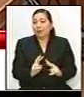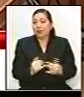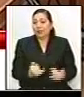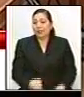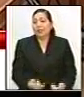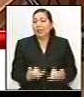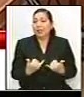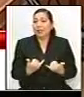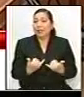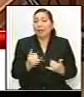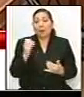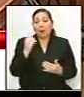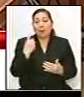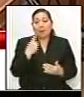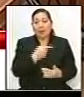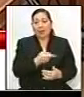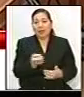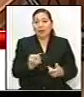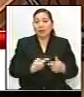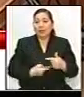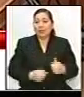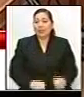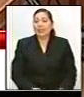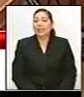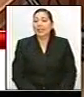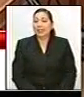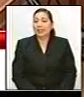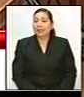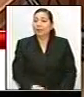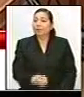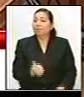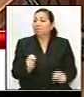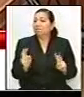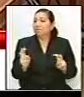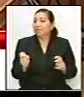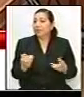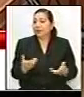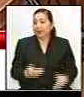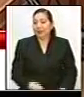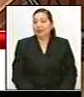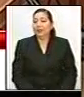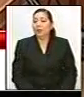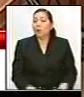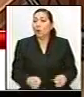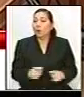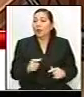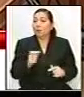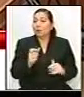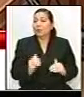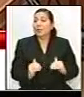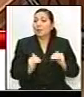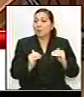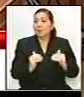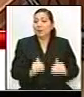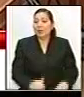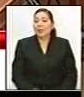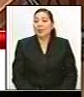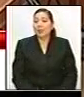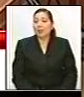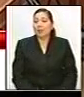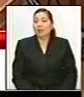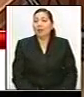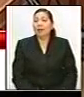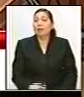Entonces, esta es una oportunidad para ellos también, los que vienen. El otro tema, en cuanto al adulto mayor, en